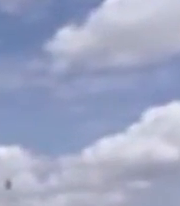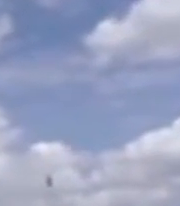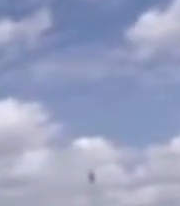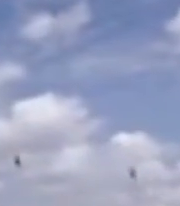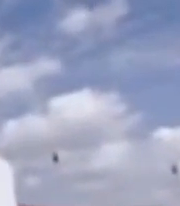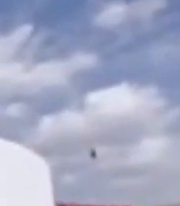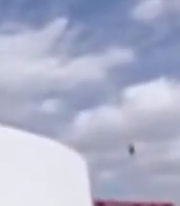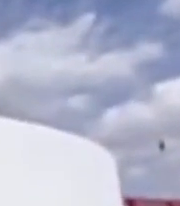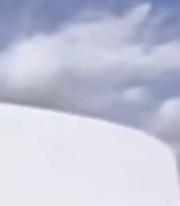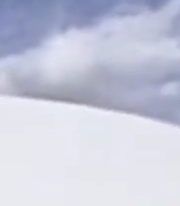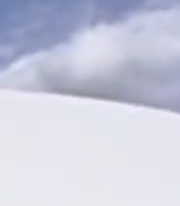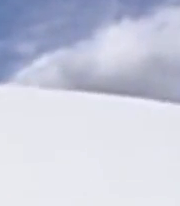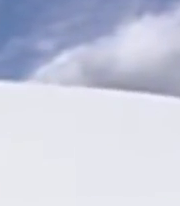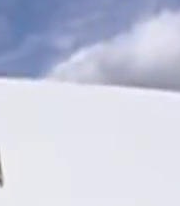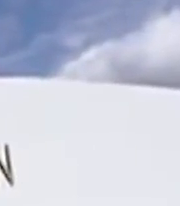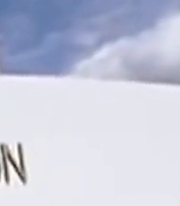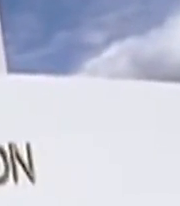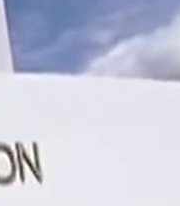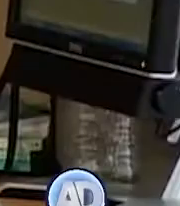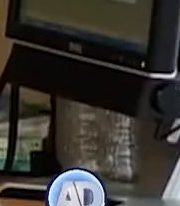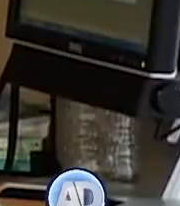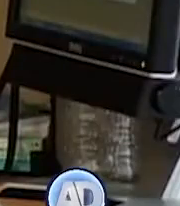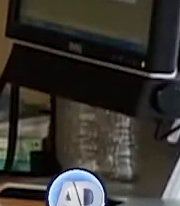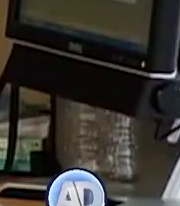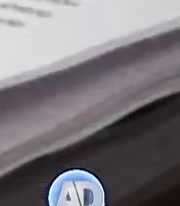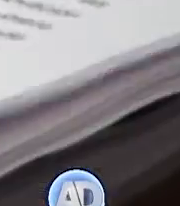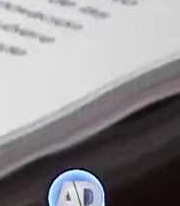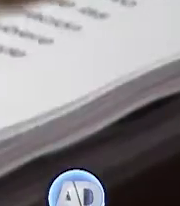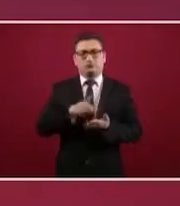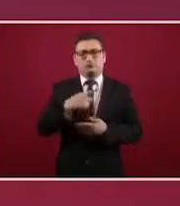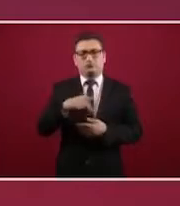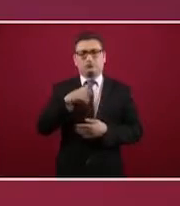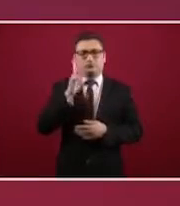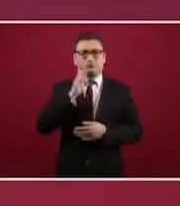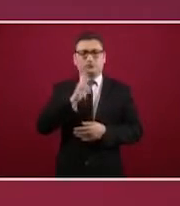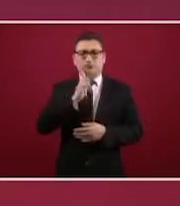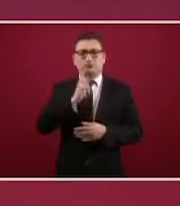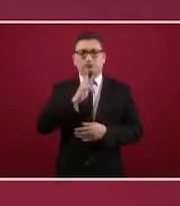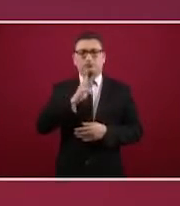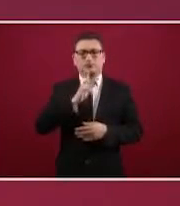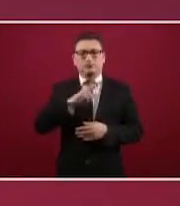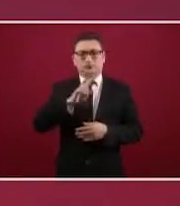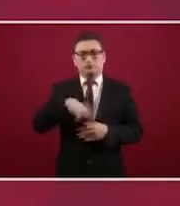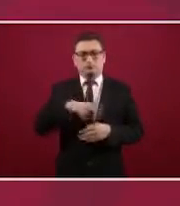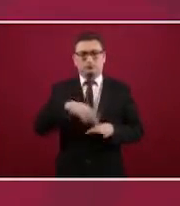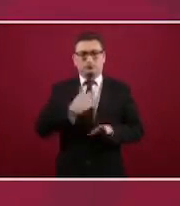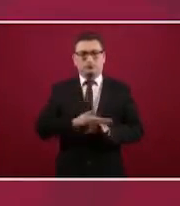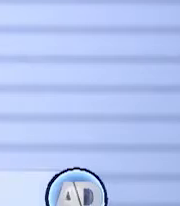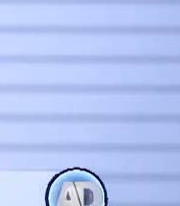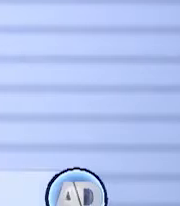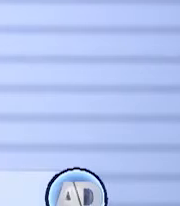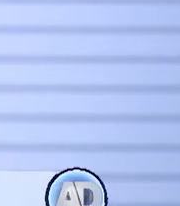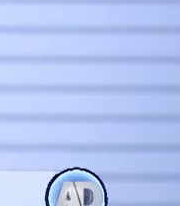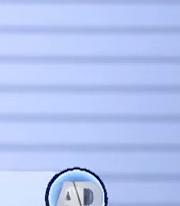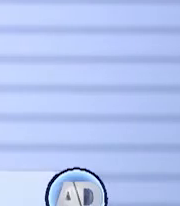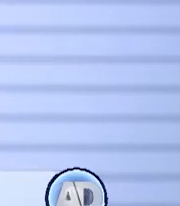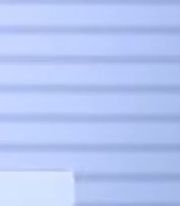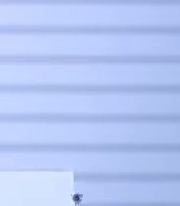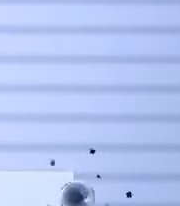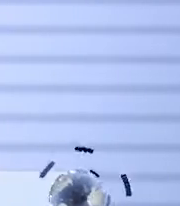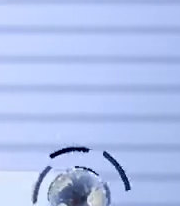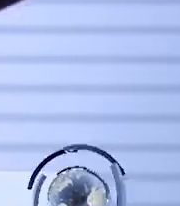federal debido a inconsistencias financieras en su patrimonio en conferencia de prensa el presidente reveló que el magistrado